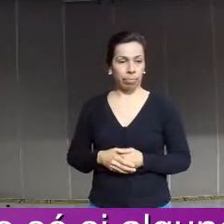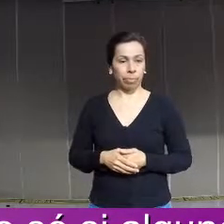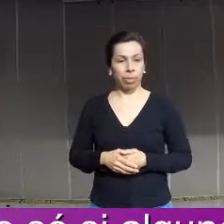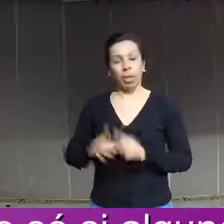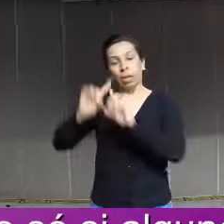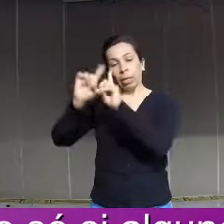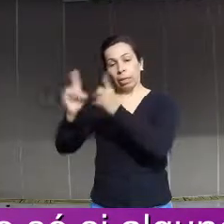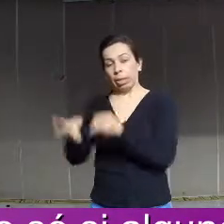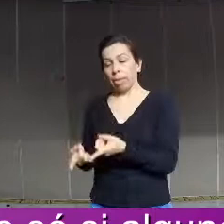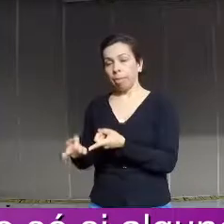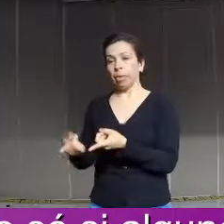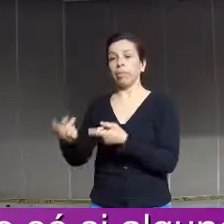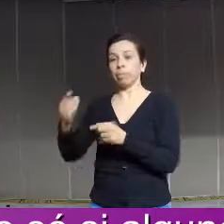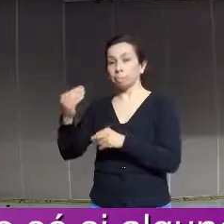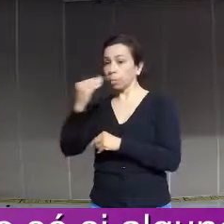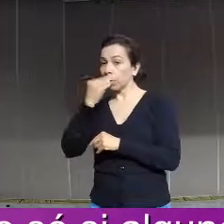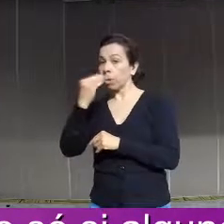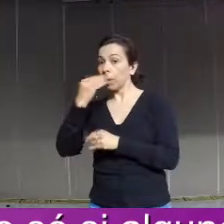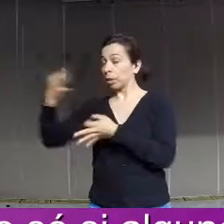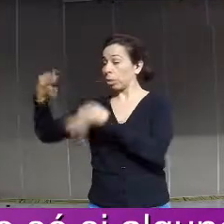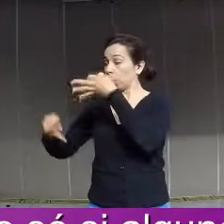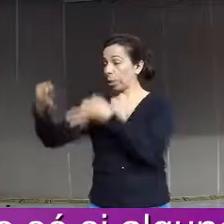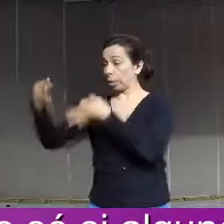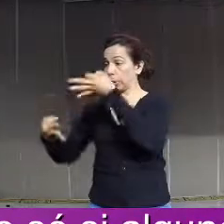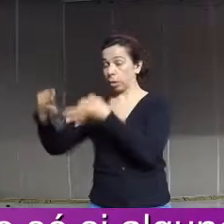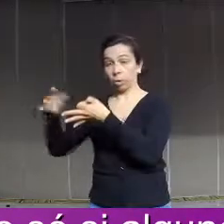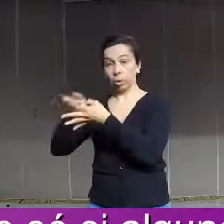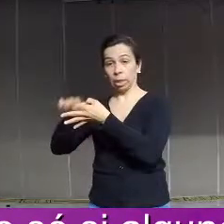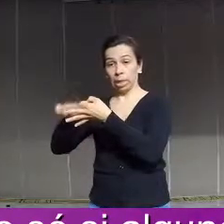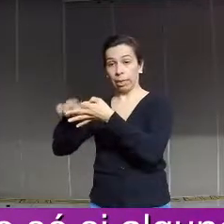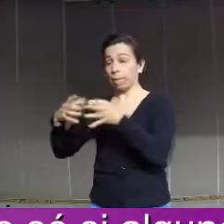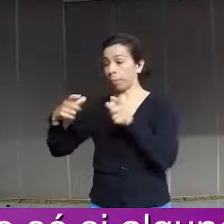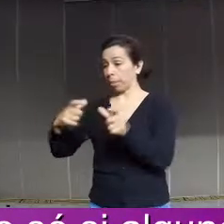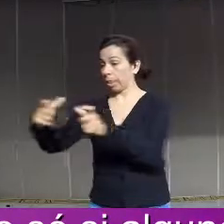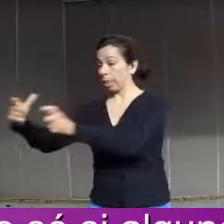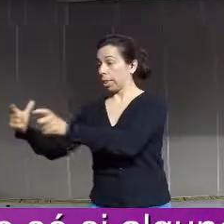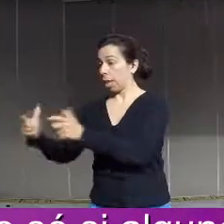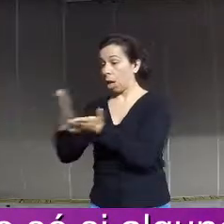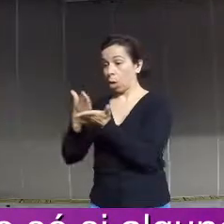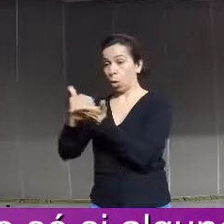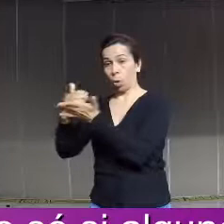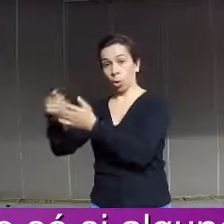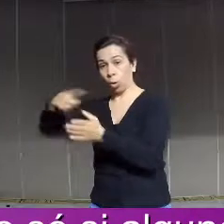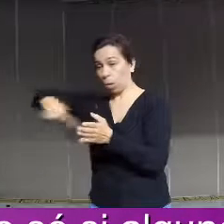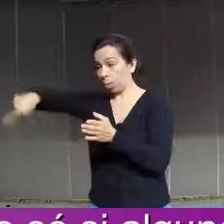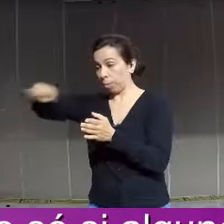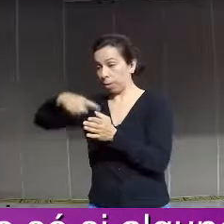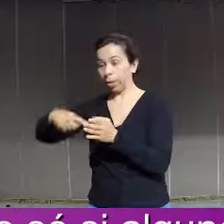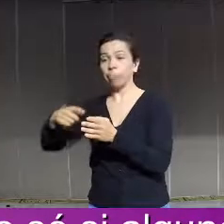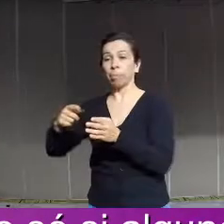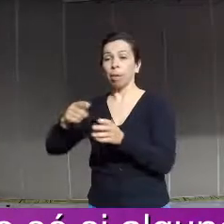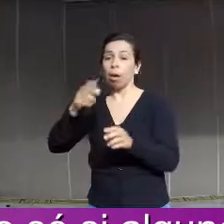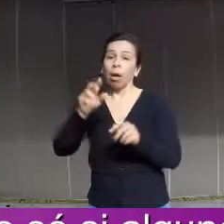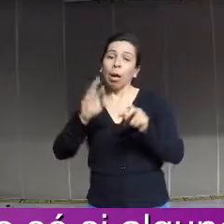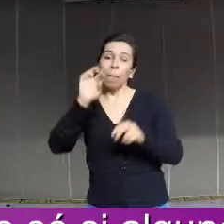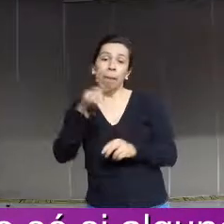los complementos nutricionales, que muchas veces los chicos, que los papás siguen insistiendo con la vía oral,